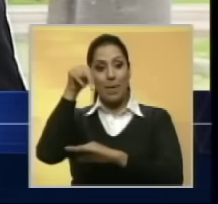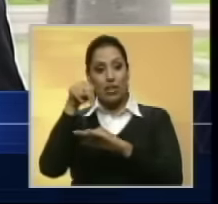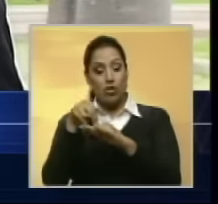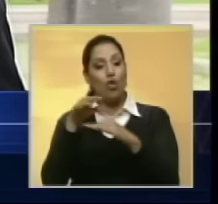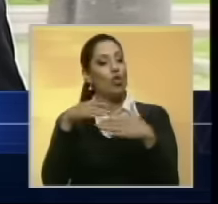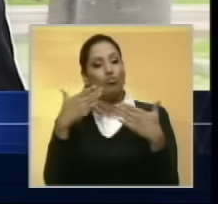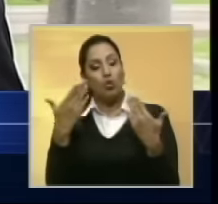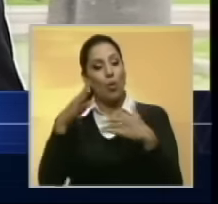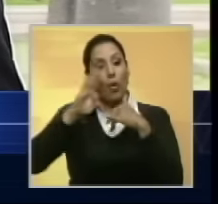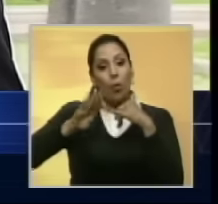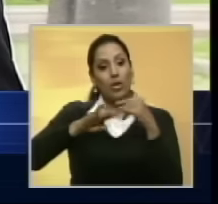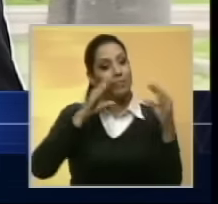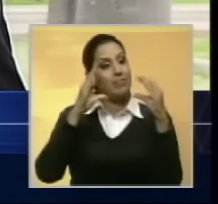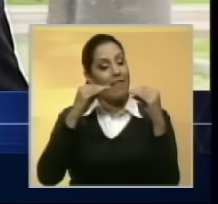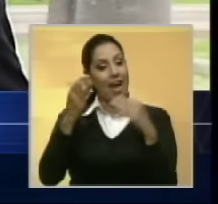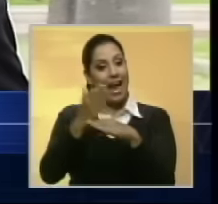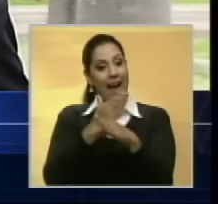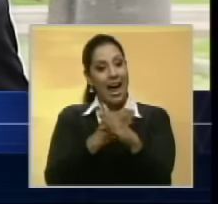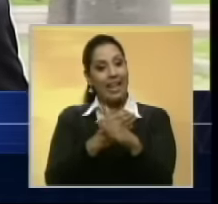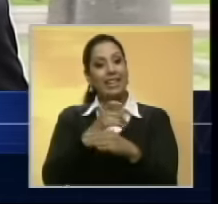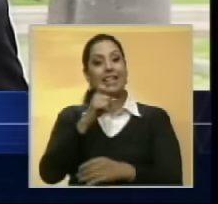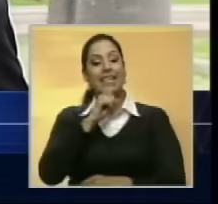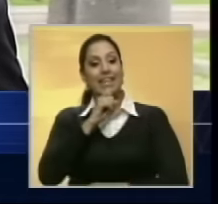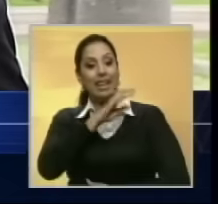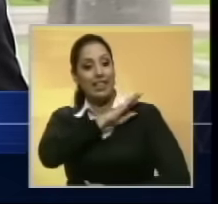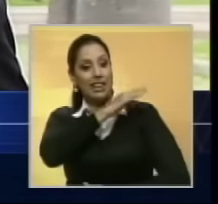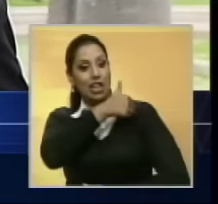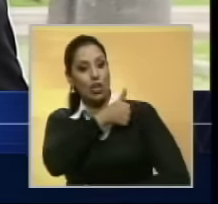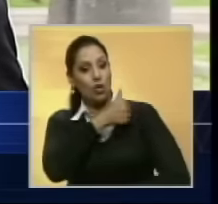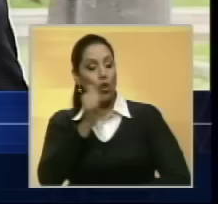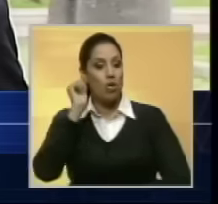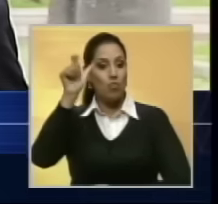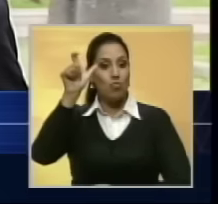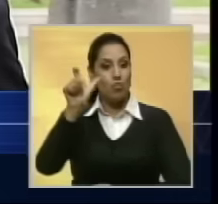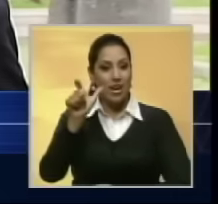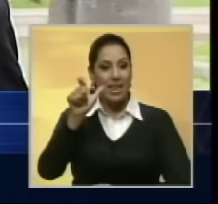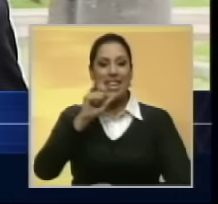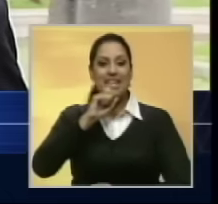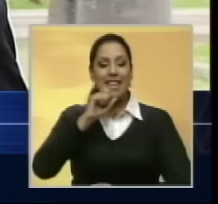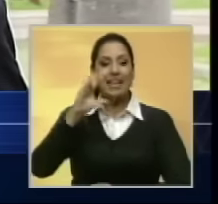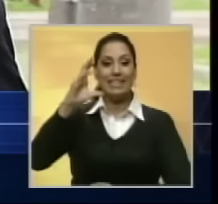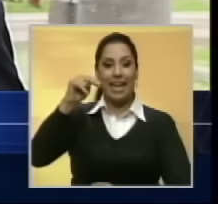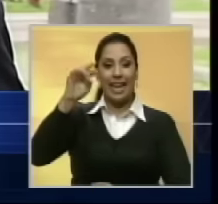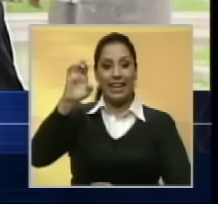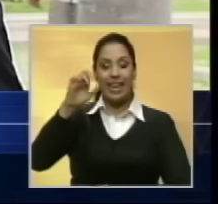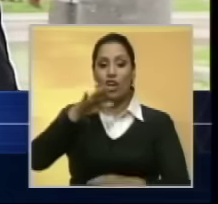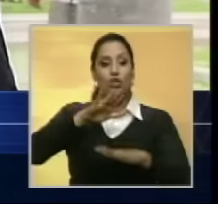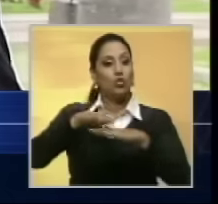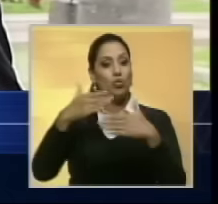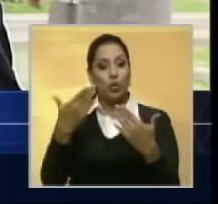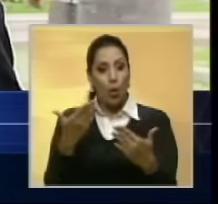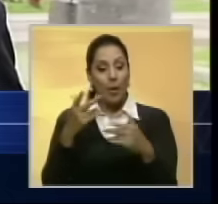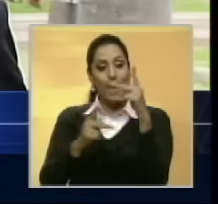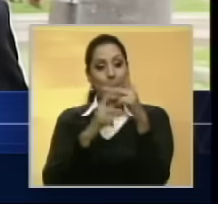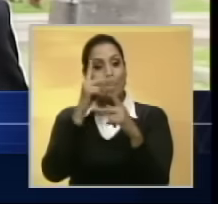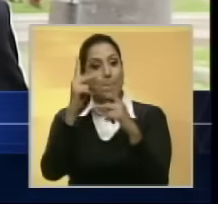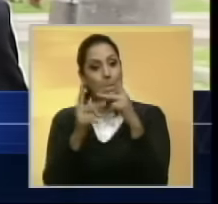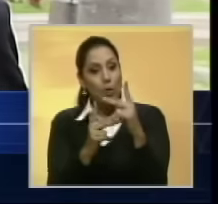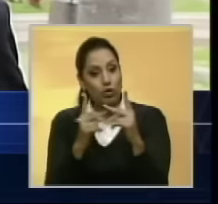sobre las últimas declaraciones que ofreció la rectora Socorro Hernández, rectora del CNE, en relación al